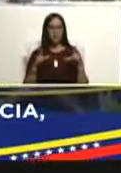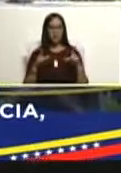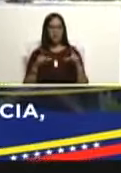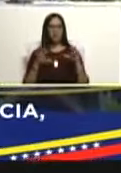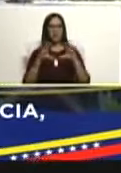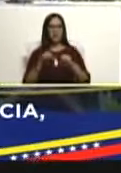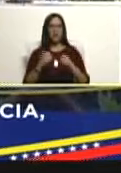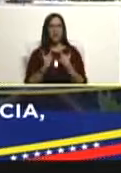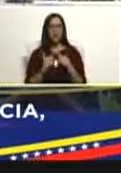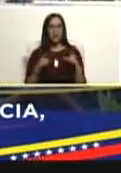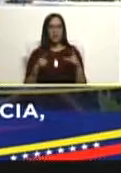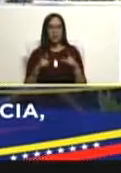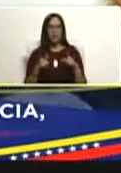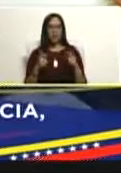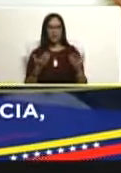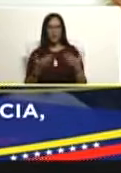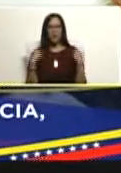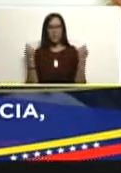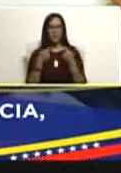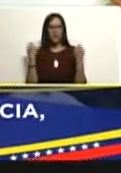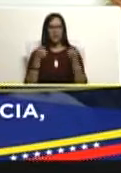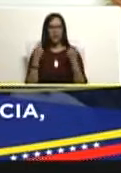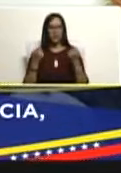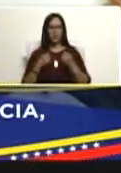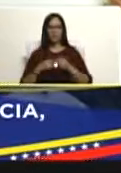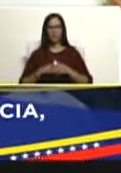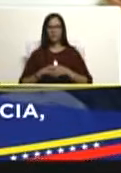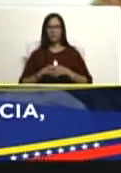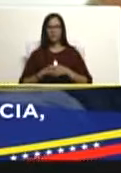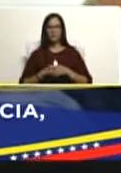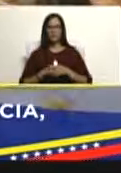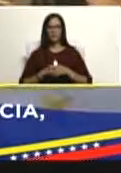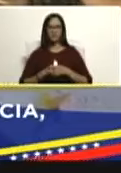Agarrar un libro. Mira, trae un periódico para acá, chico, mira.